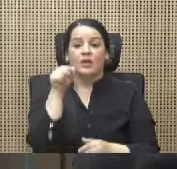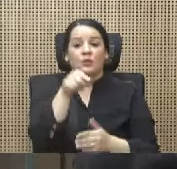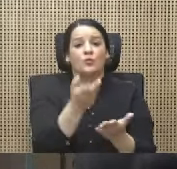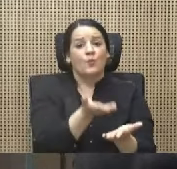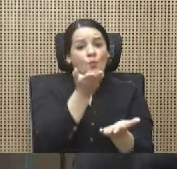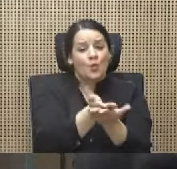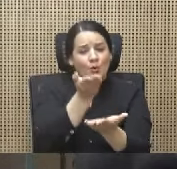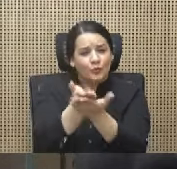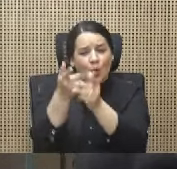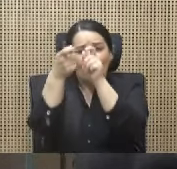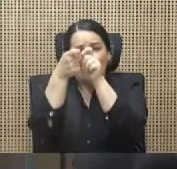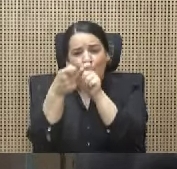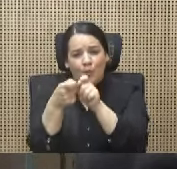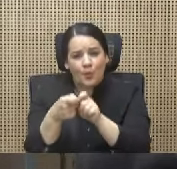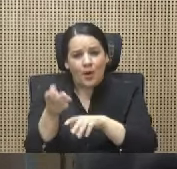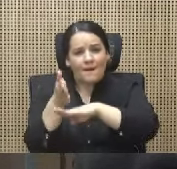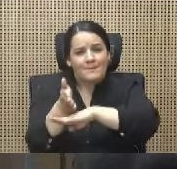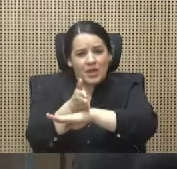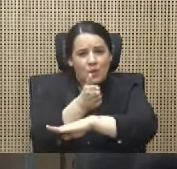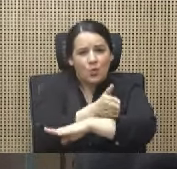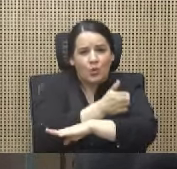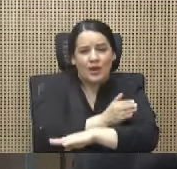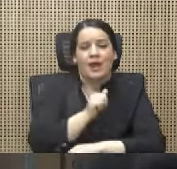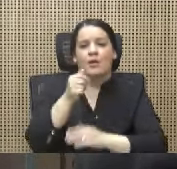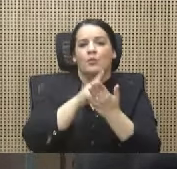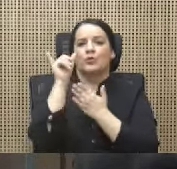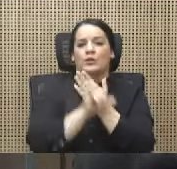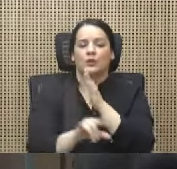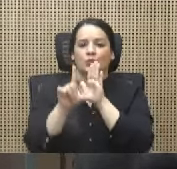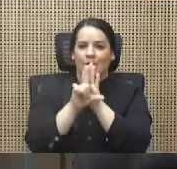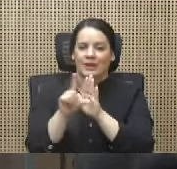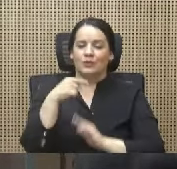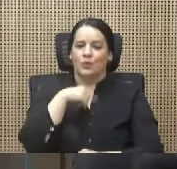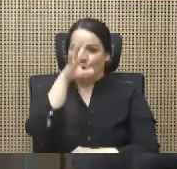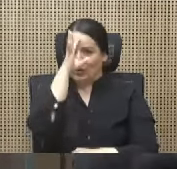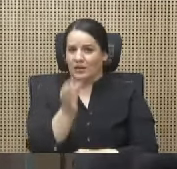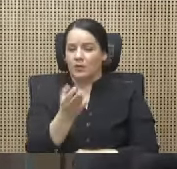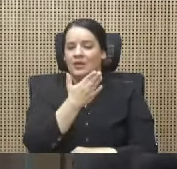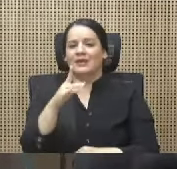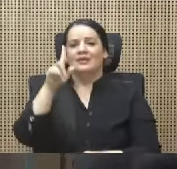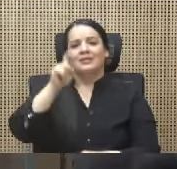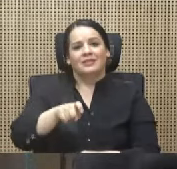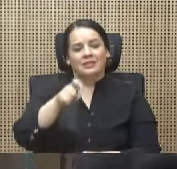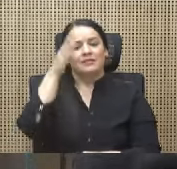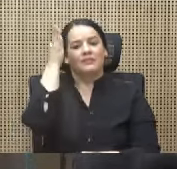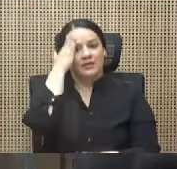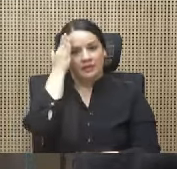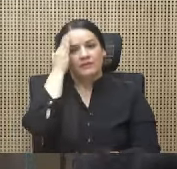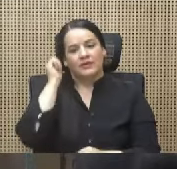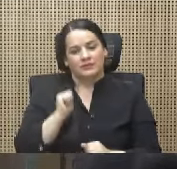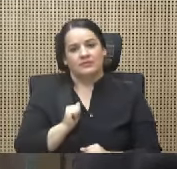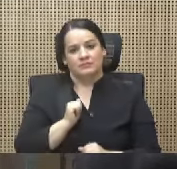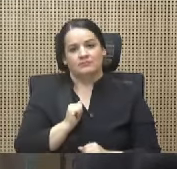que puntualmente mejoran el proyecto de ley. Yo creo que debería de ser considerado y